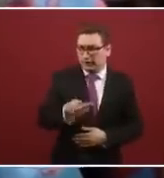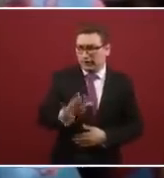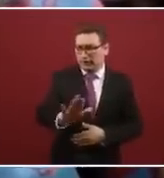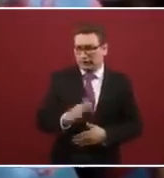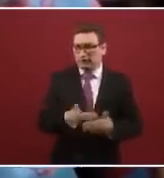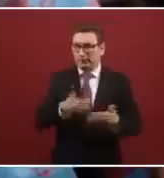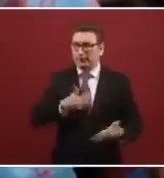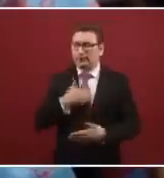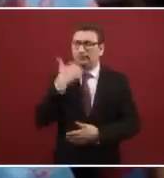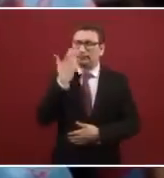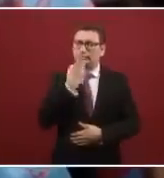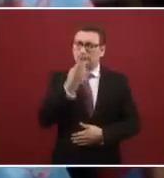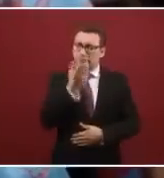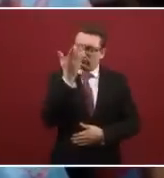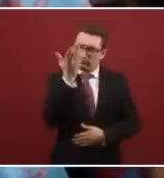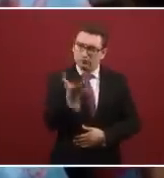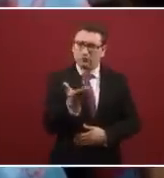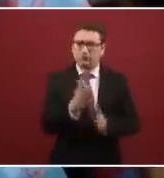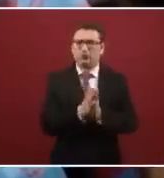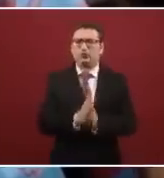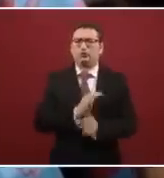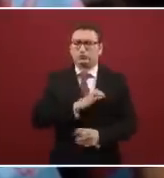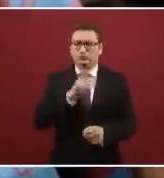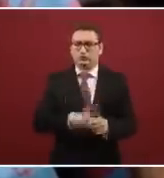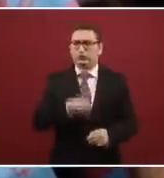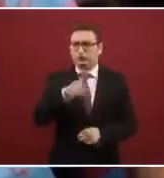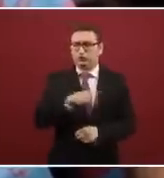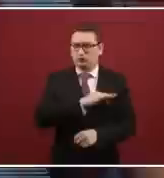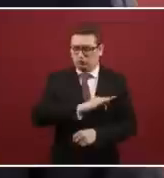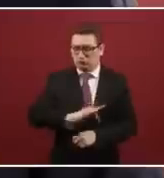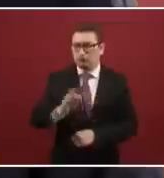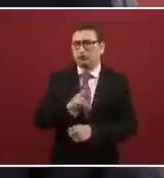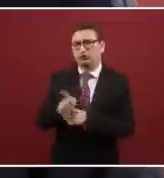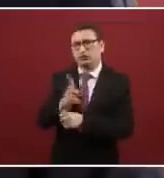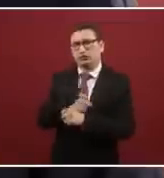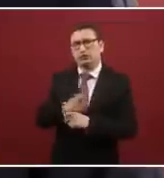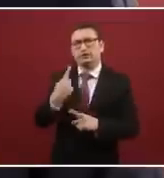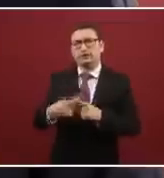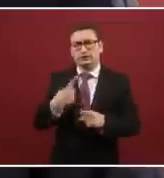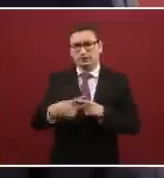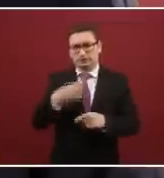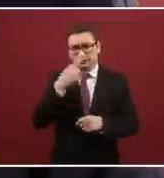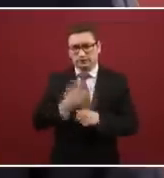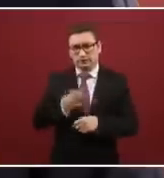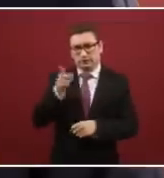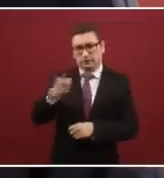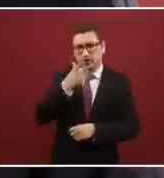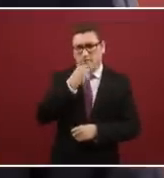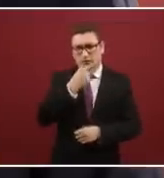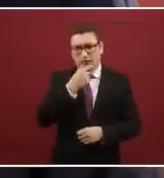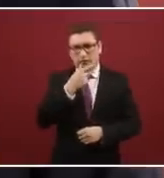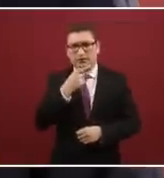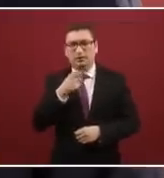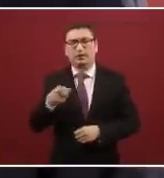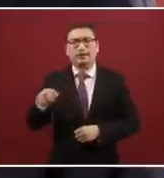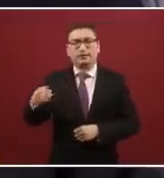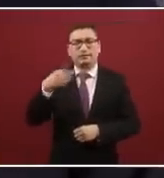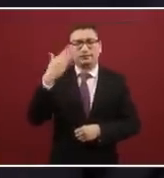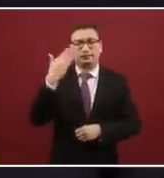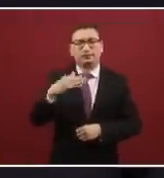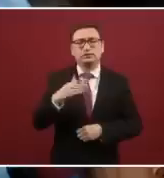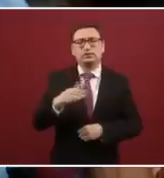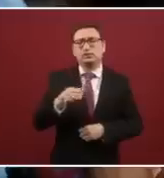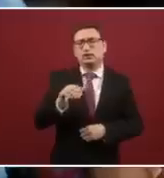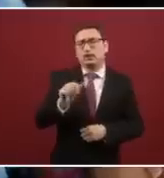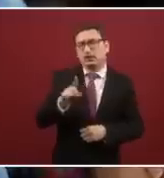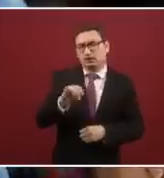una petición especial para que pudiera usted invitar al titular de aduanas y al titular del Instituto Nacional de Migración para